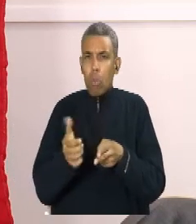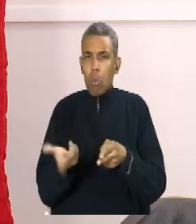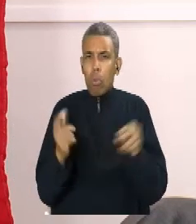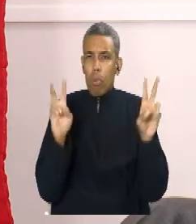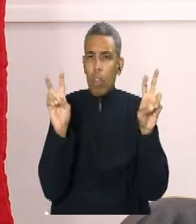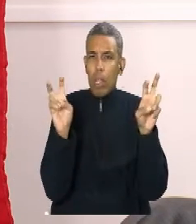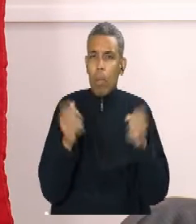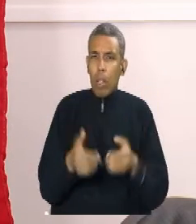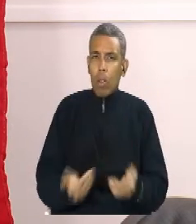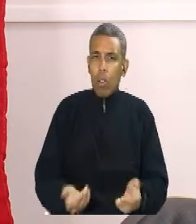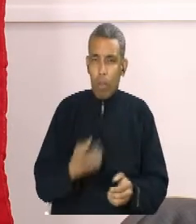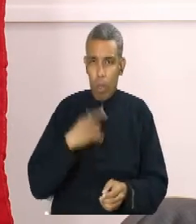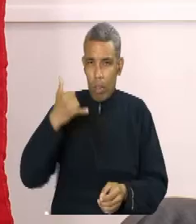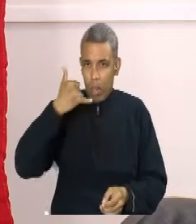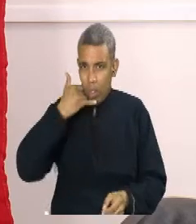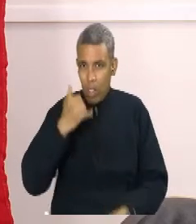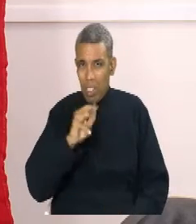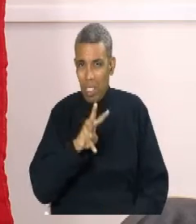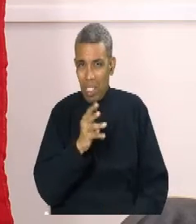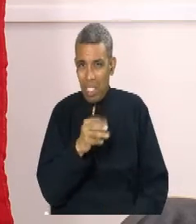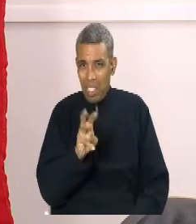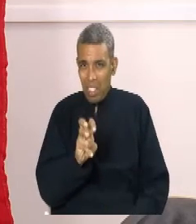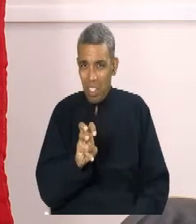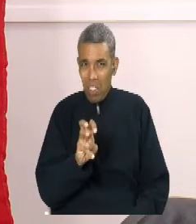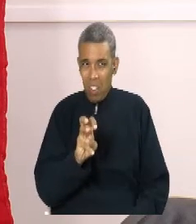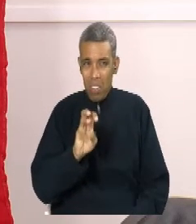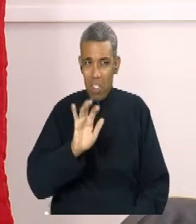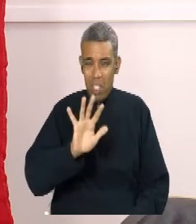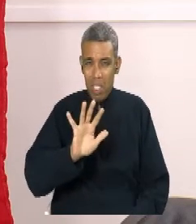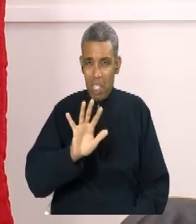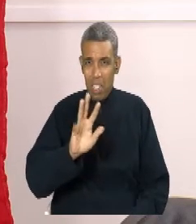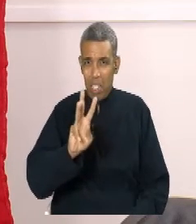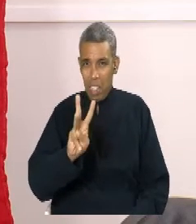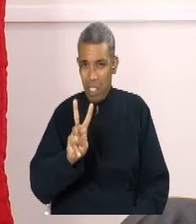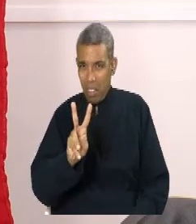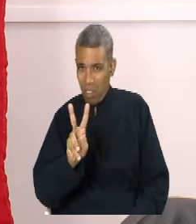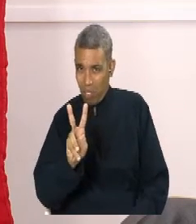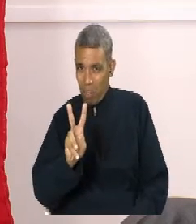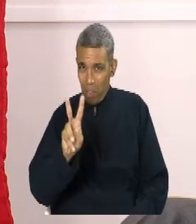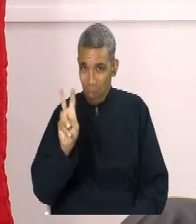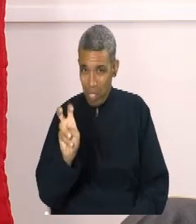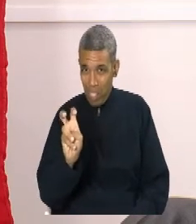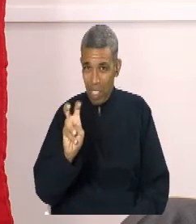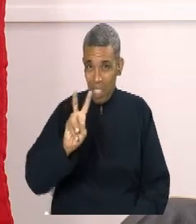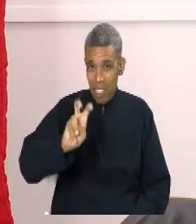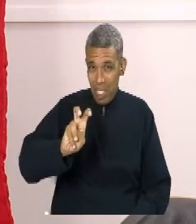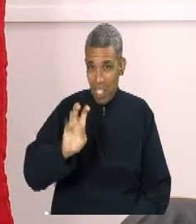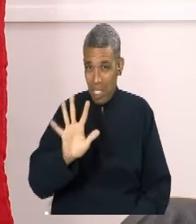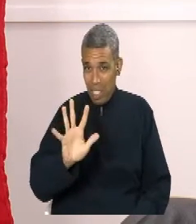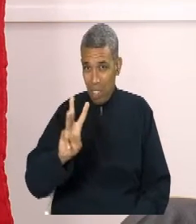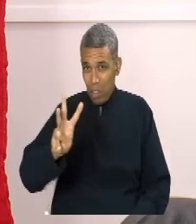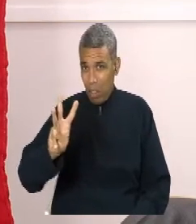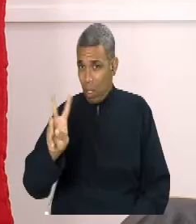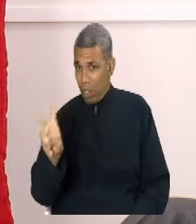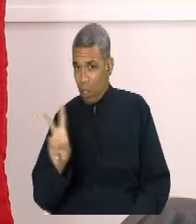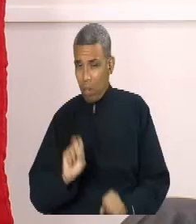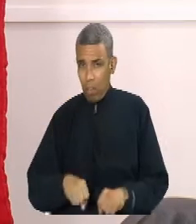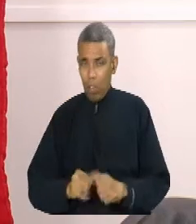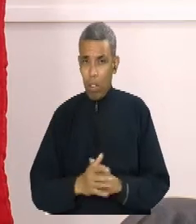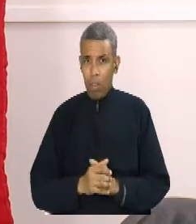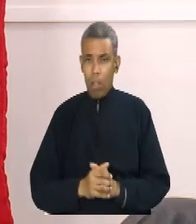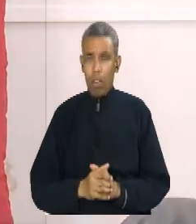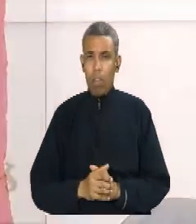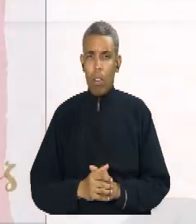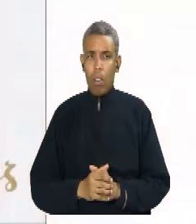al 3 18 527 35 72 otro de los recomendados que tenemos para hoy es adrián hernández